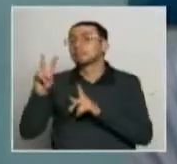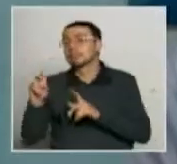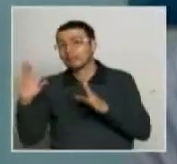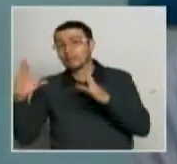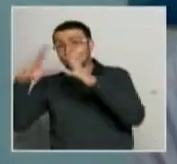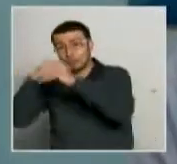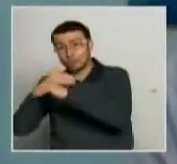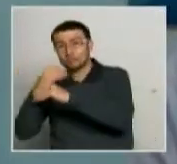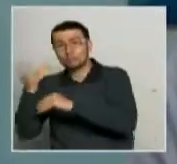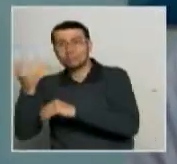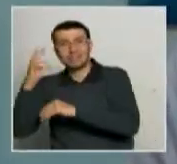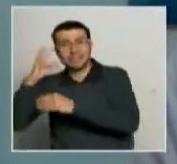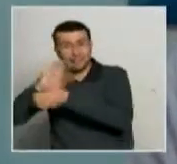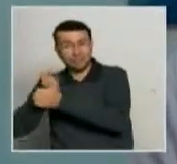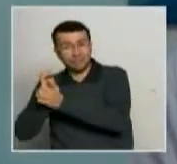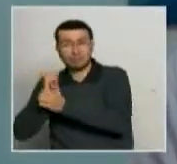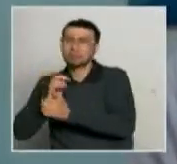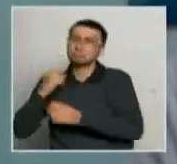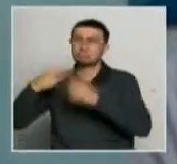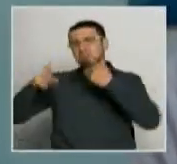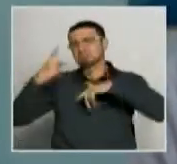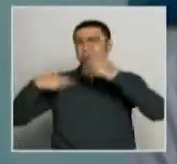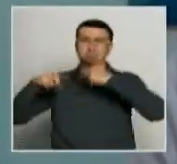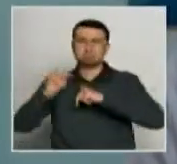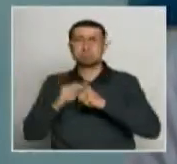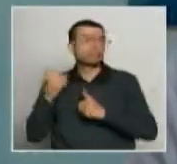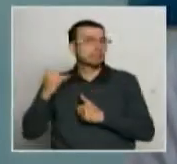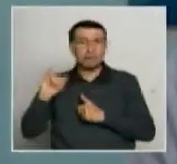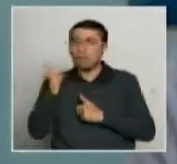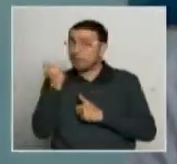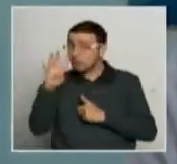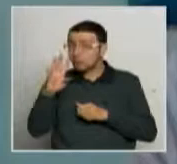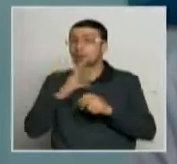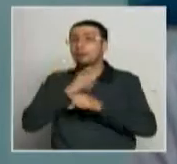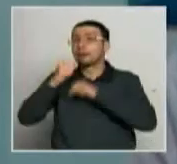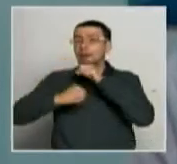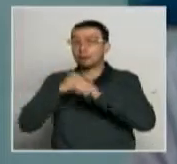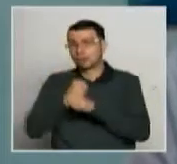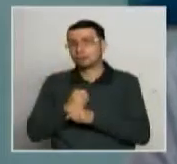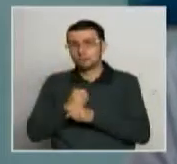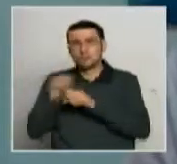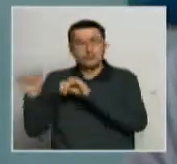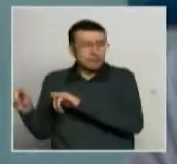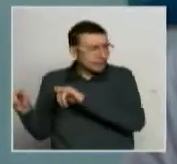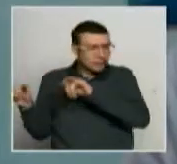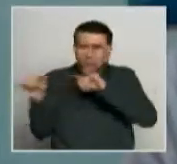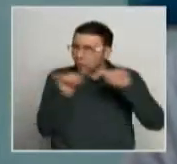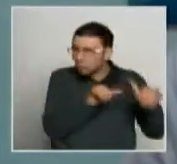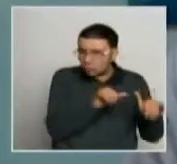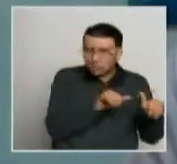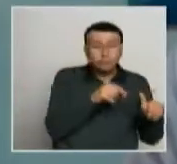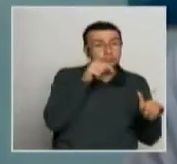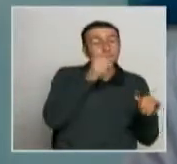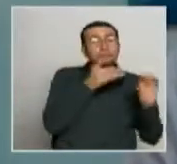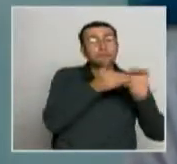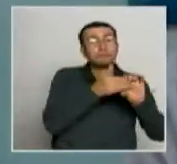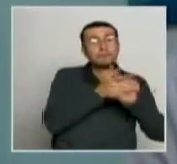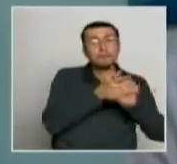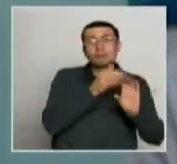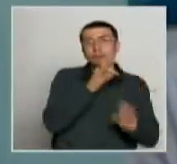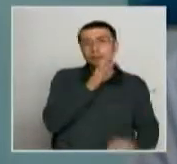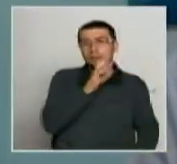en Telecafé, donde llevamos ya 14 años. 5 de la mañana y 7 de la noche. Y ahora, este año